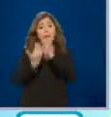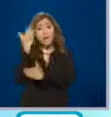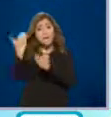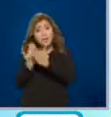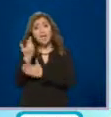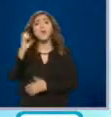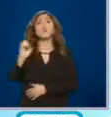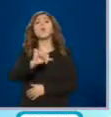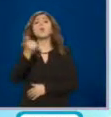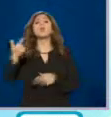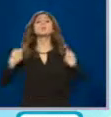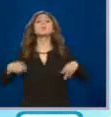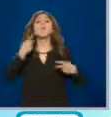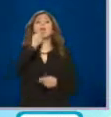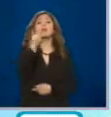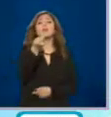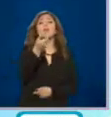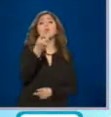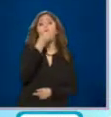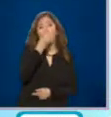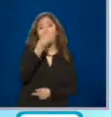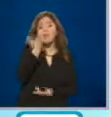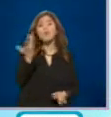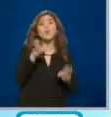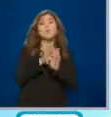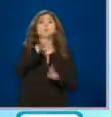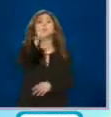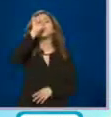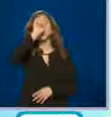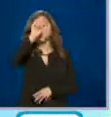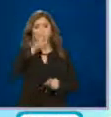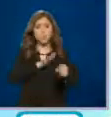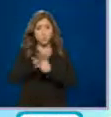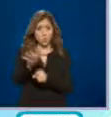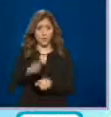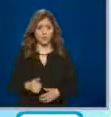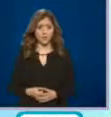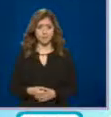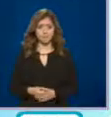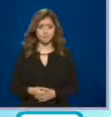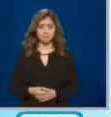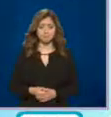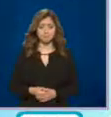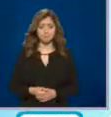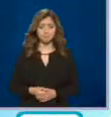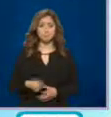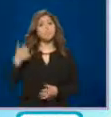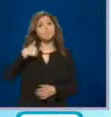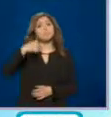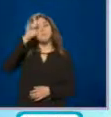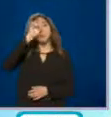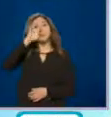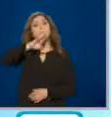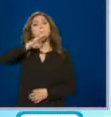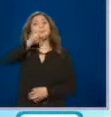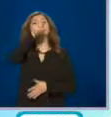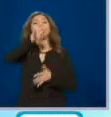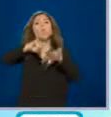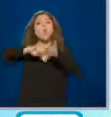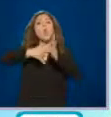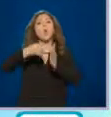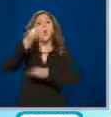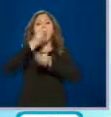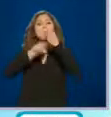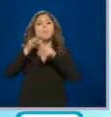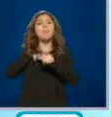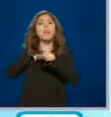tú recomendarías? Bueno, definitivamente tener horarios estables de comida es un punto muy importante. Sin embargo,